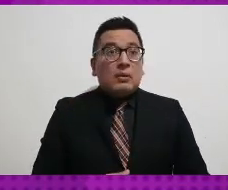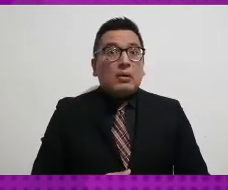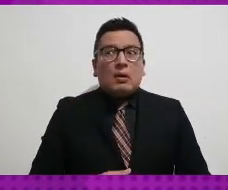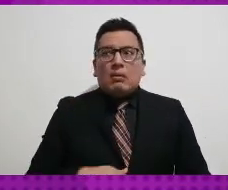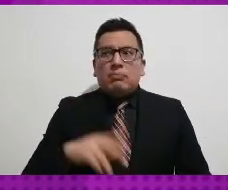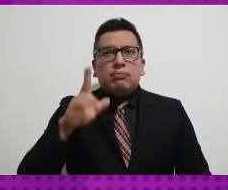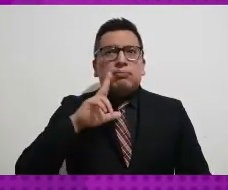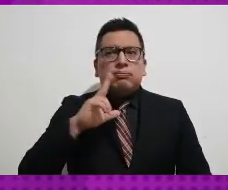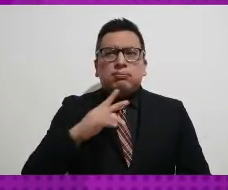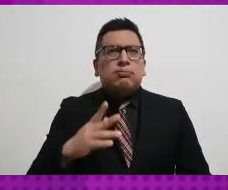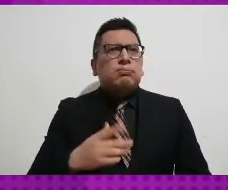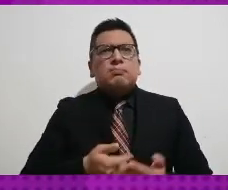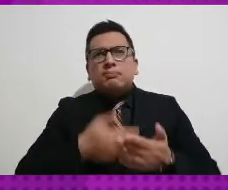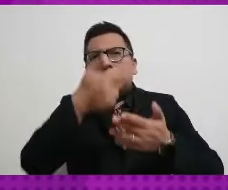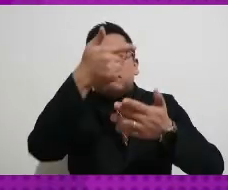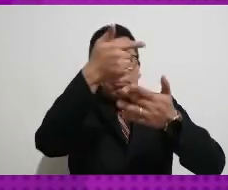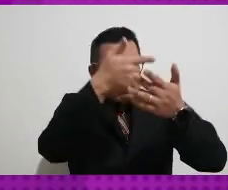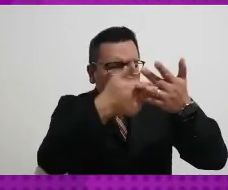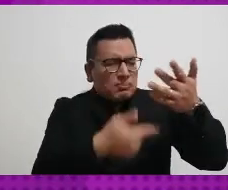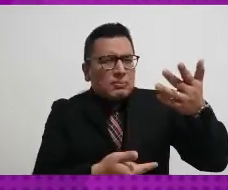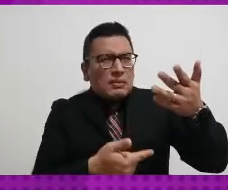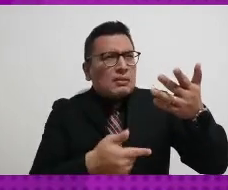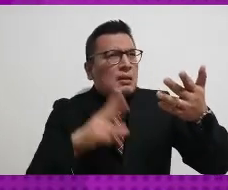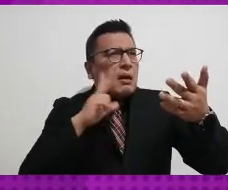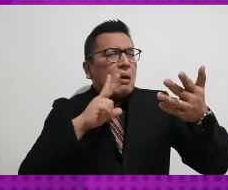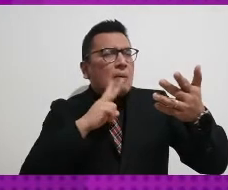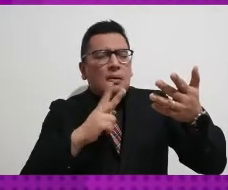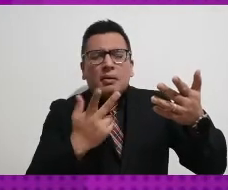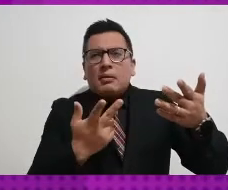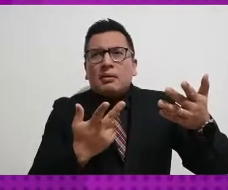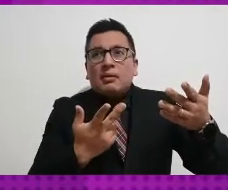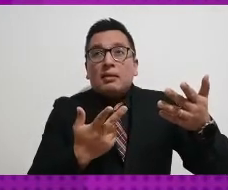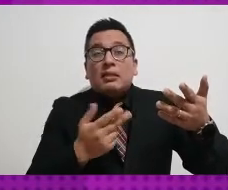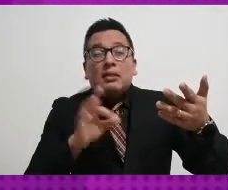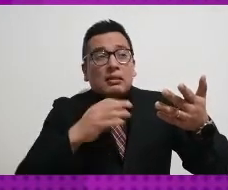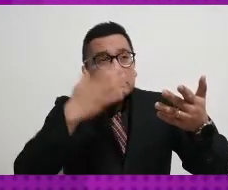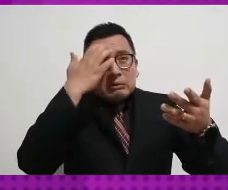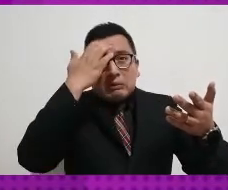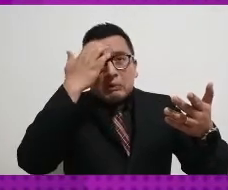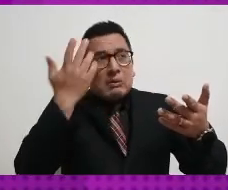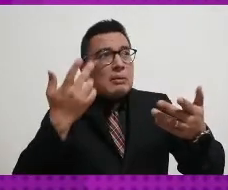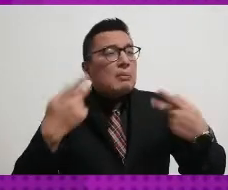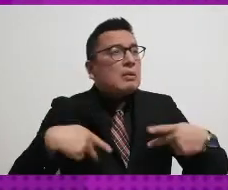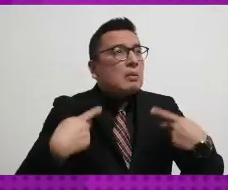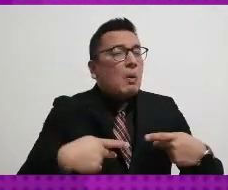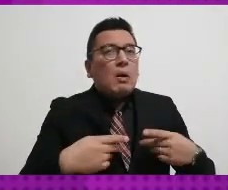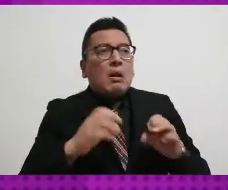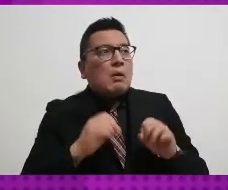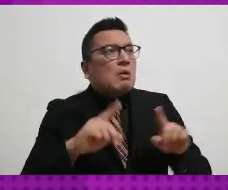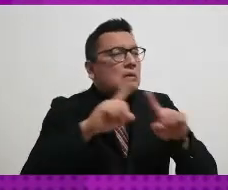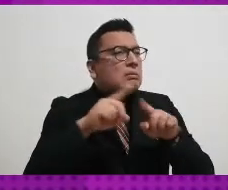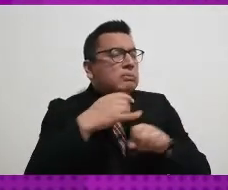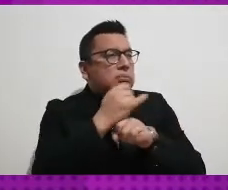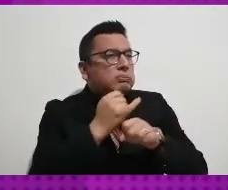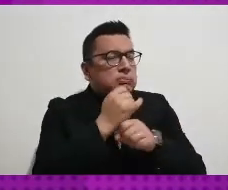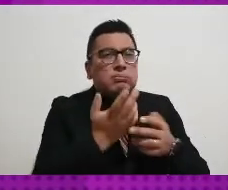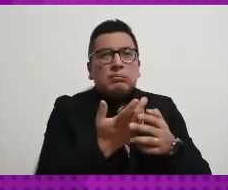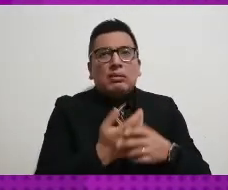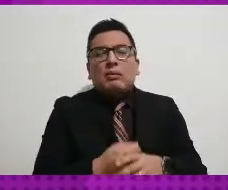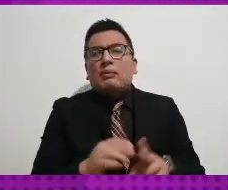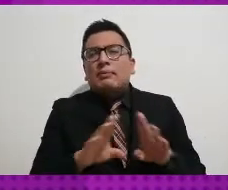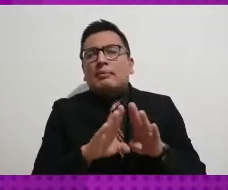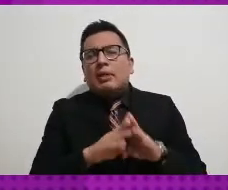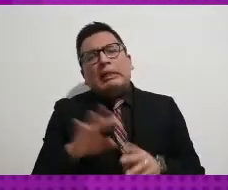un listado de alguna información que le sea útil para poder revisar, ya sea a través de